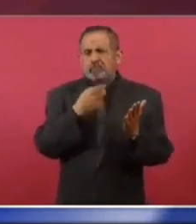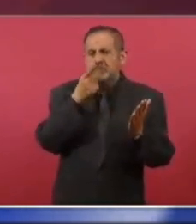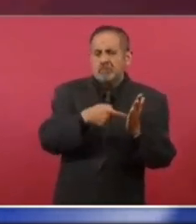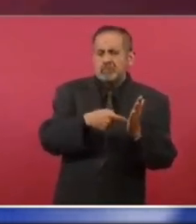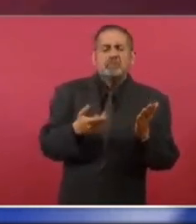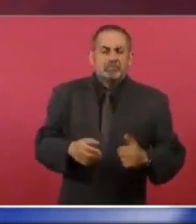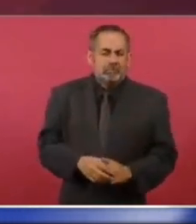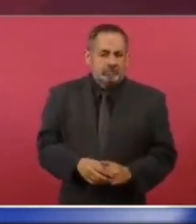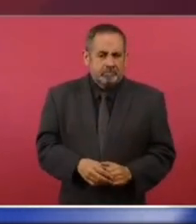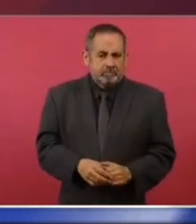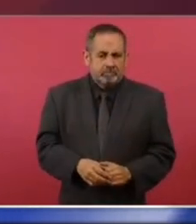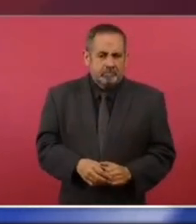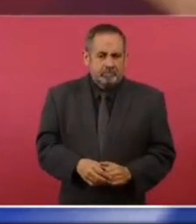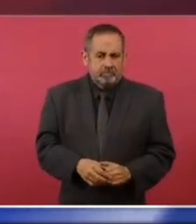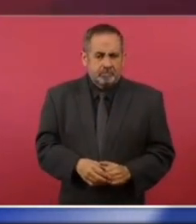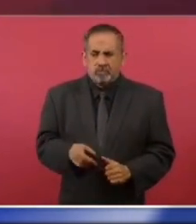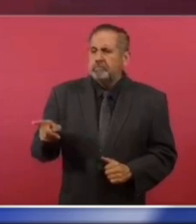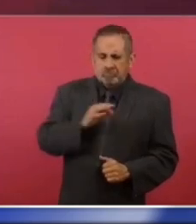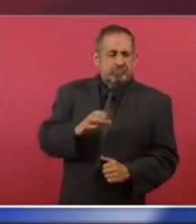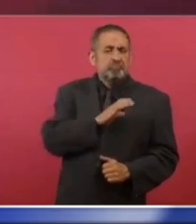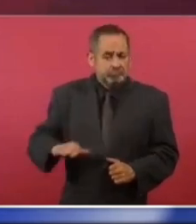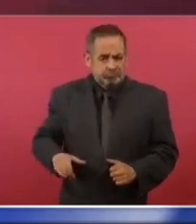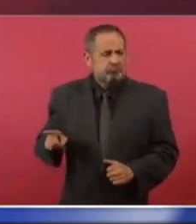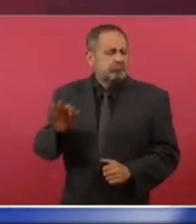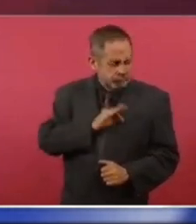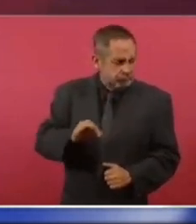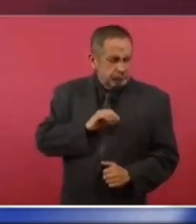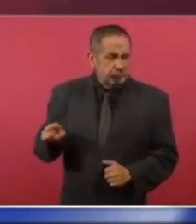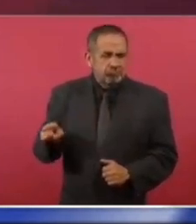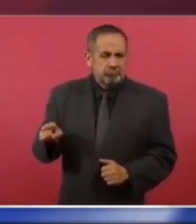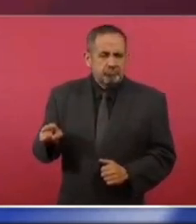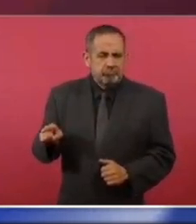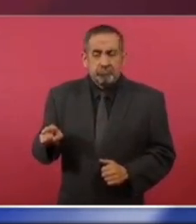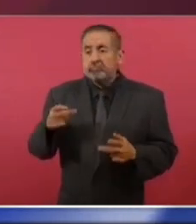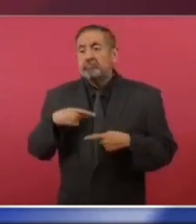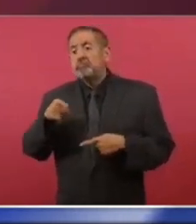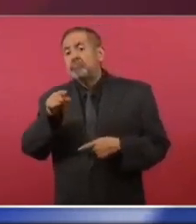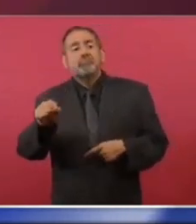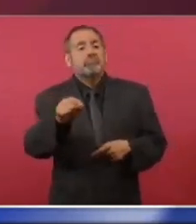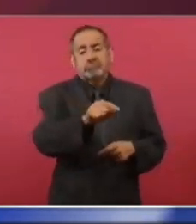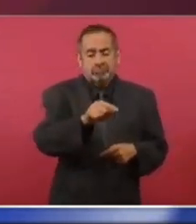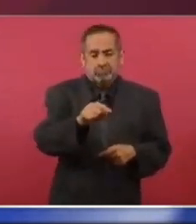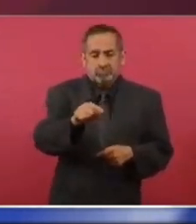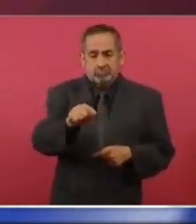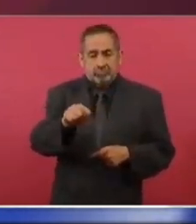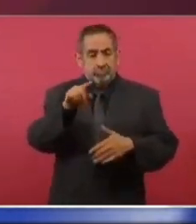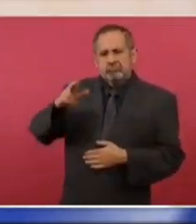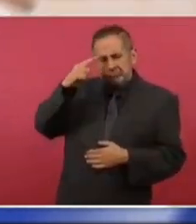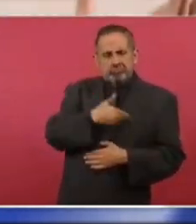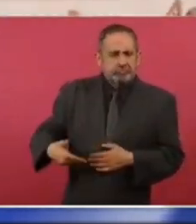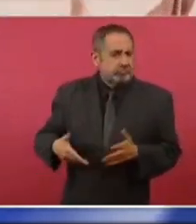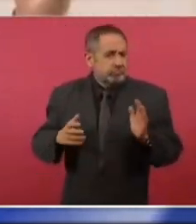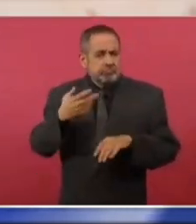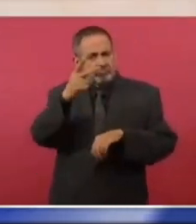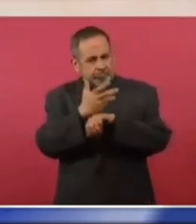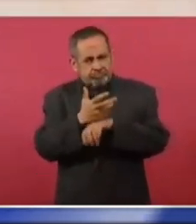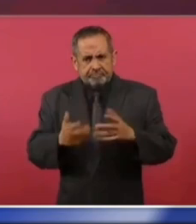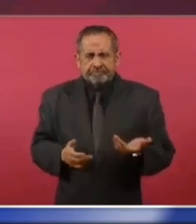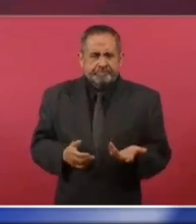eso? De que puede ser candidato hasta una persona que esté en la cárcel. O sea,